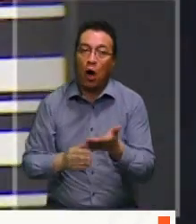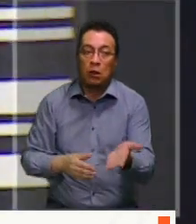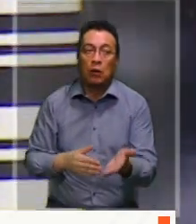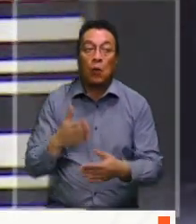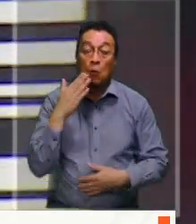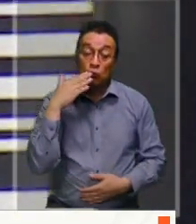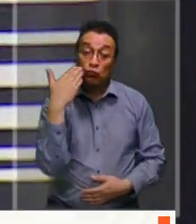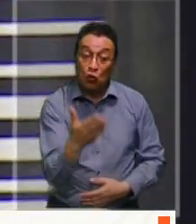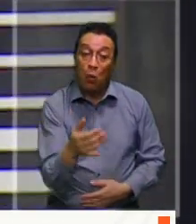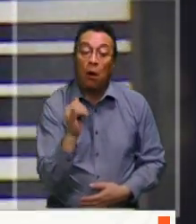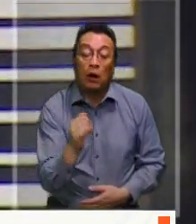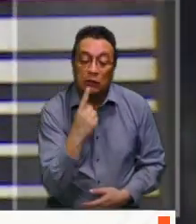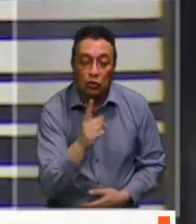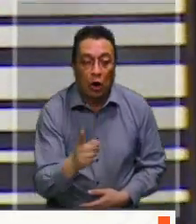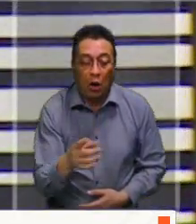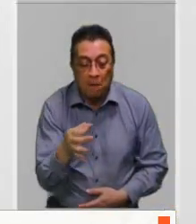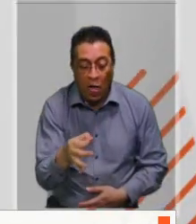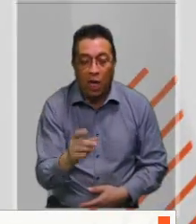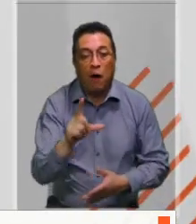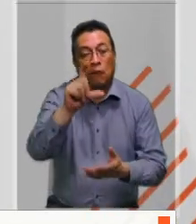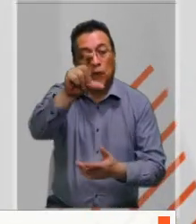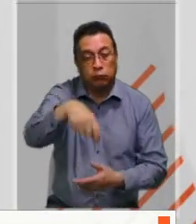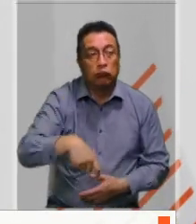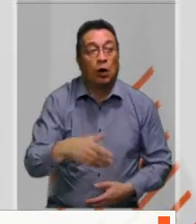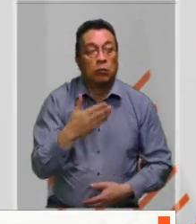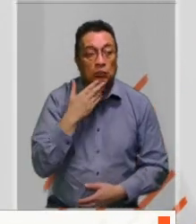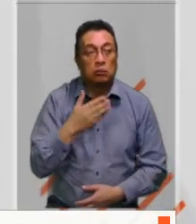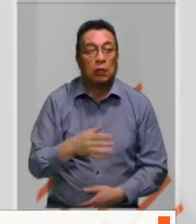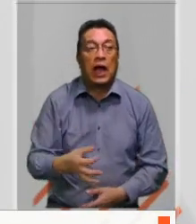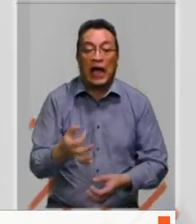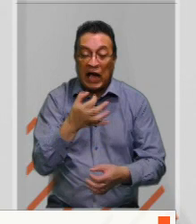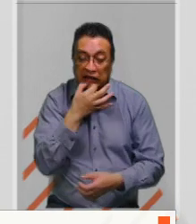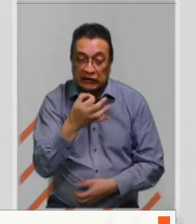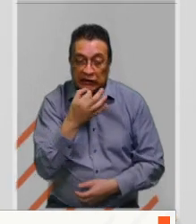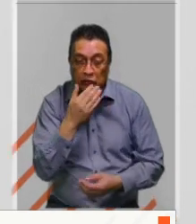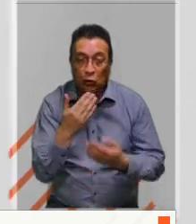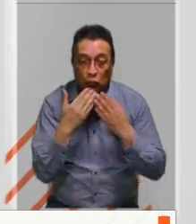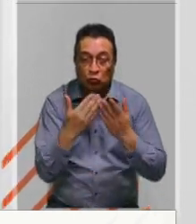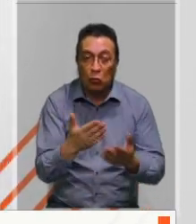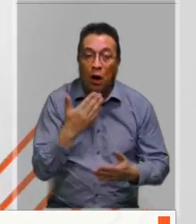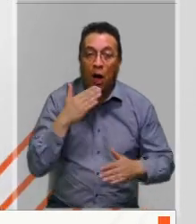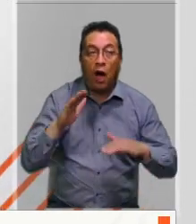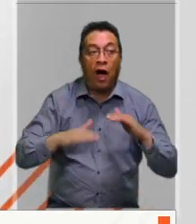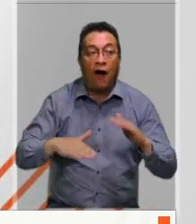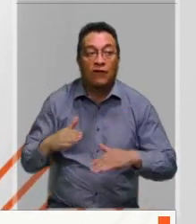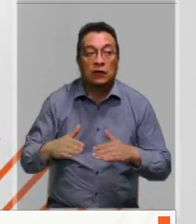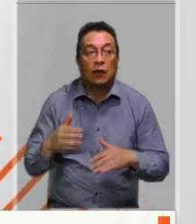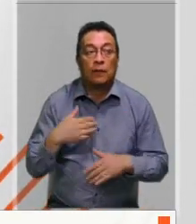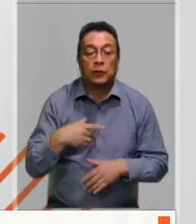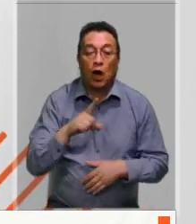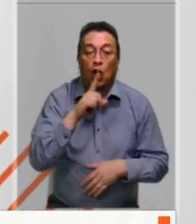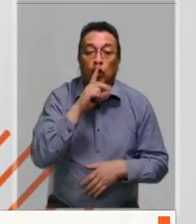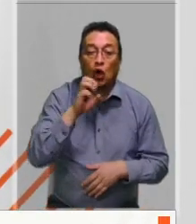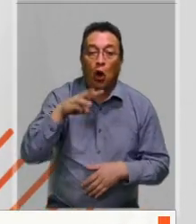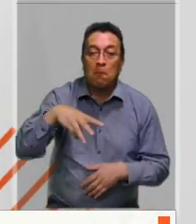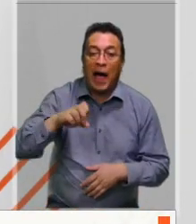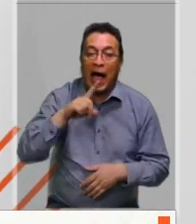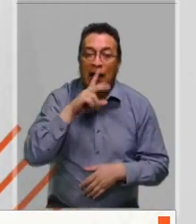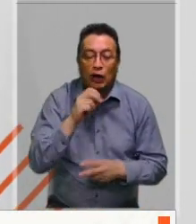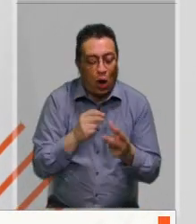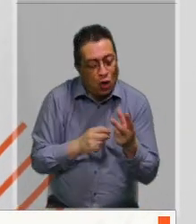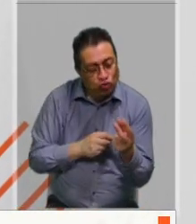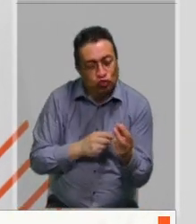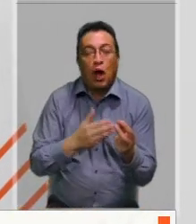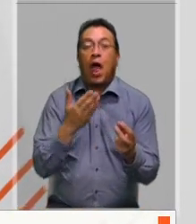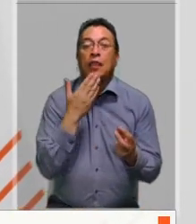propinas que dejan de ser monedas o billetes. Me han dado chicles también, sí. Me han dado tomates cherries también